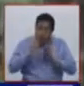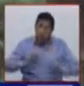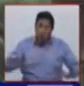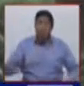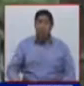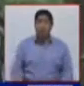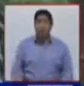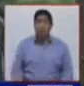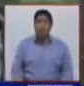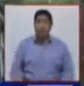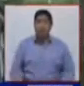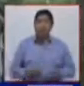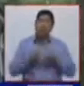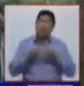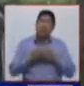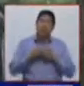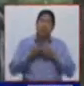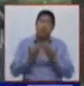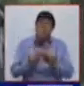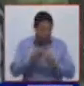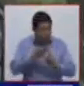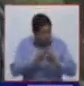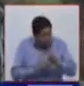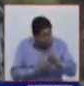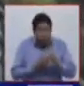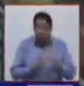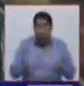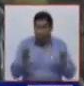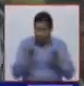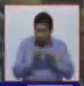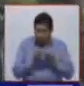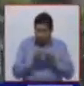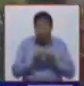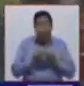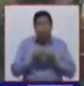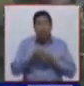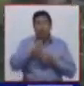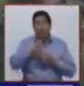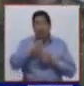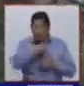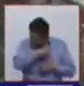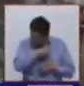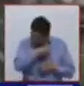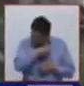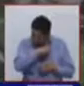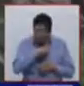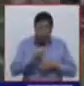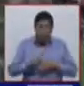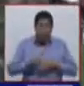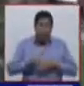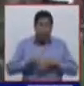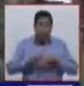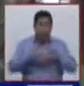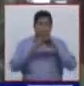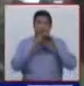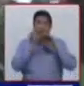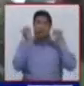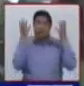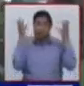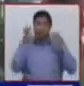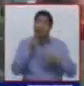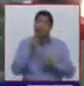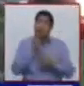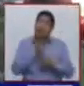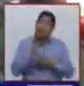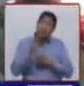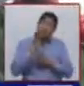Con las bajas temperaturas hoy en día hay que abrigarse mucho más. Además, los resfríos, según los especialistas, han incrementado 3 veces más. ¿Quiénes son los más